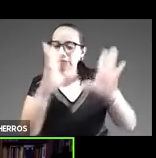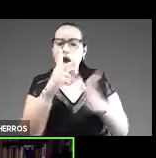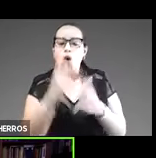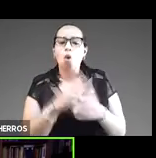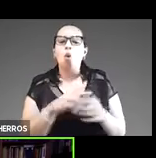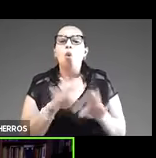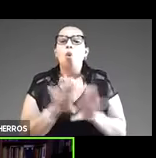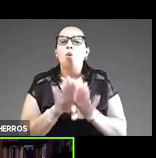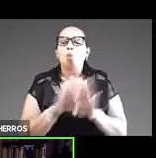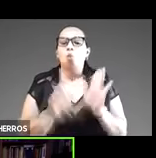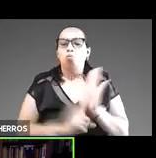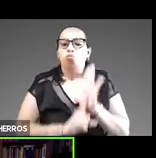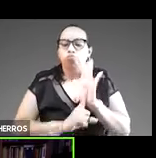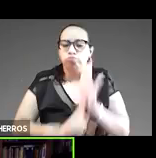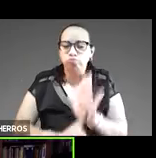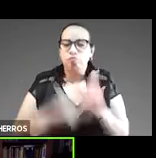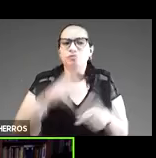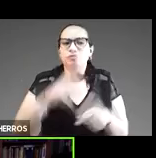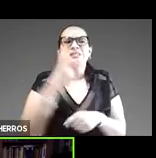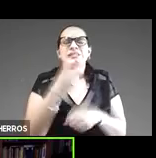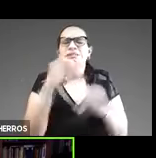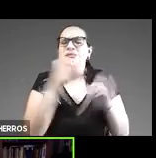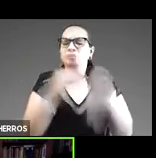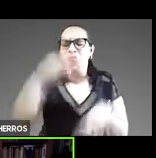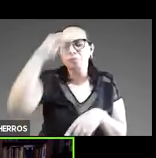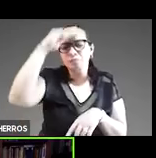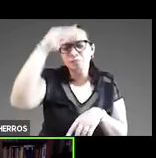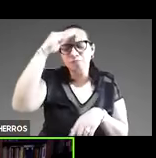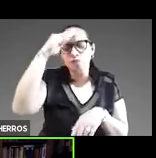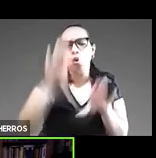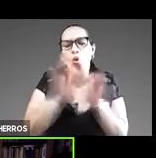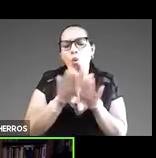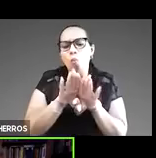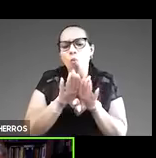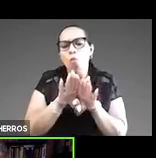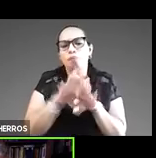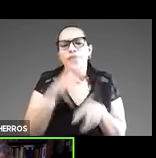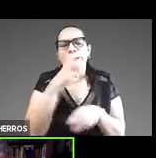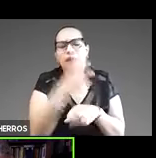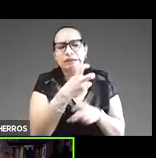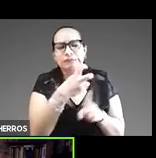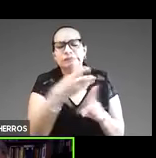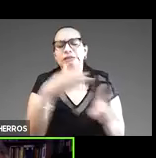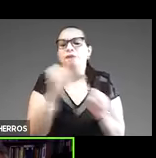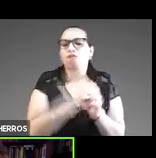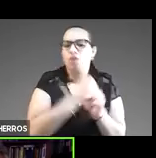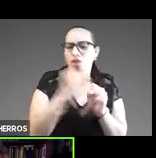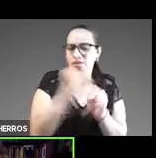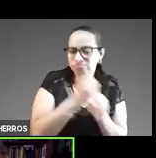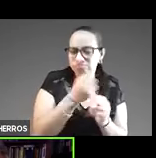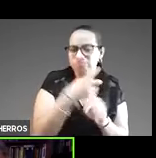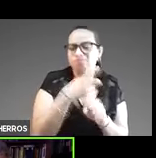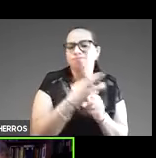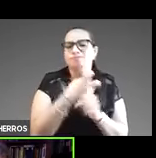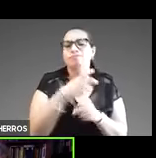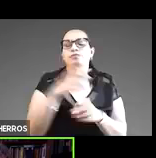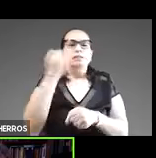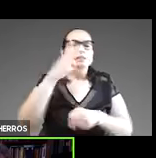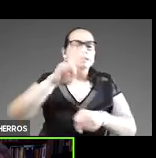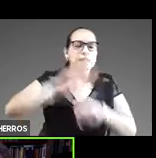planteados, están pensados, bueno, también en función de estas violencias. El secretario de Movilidad decía en algún